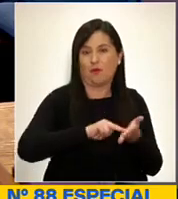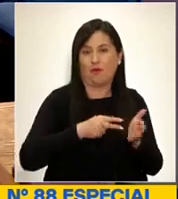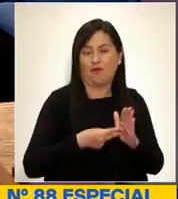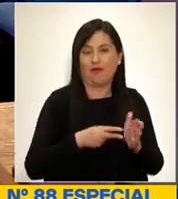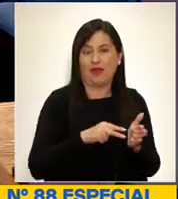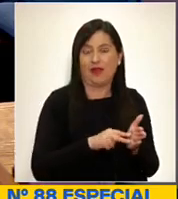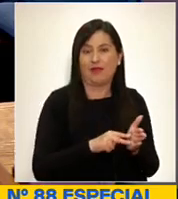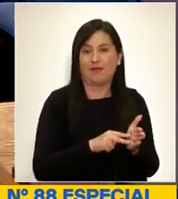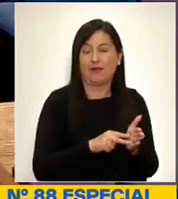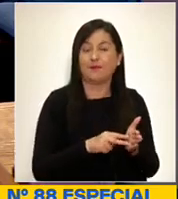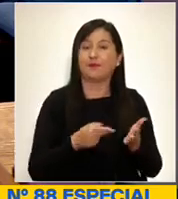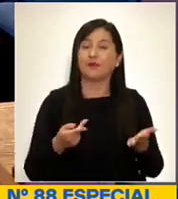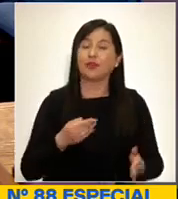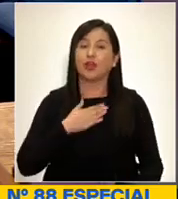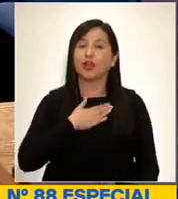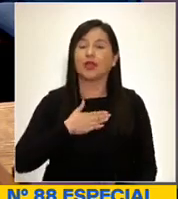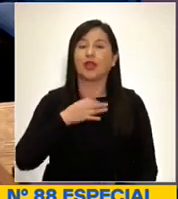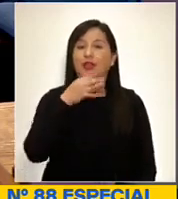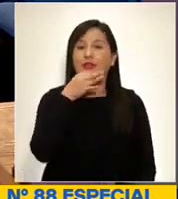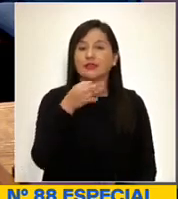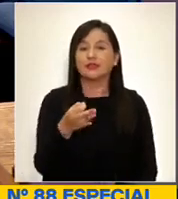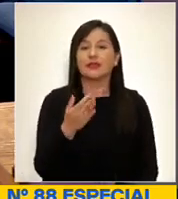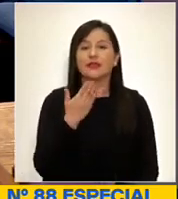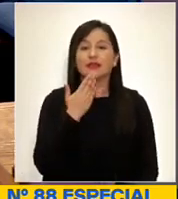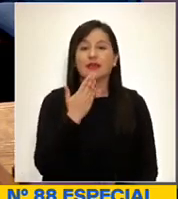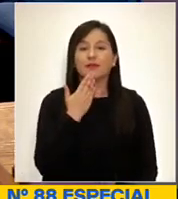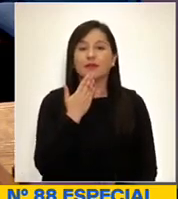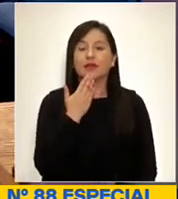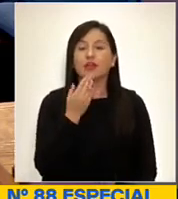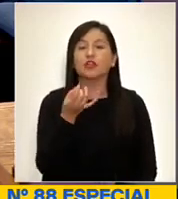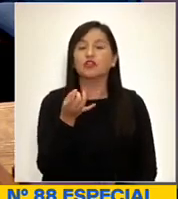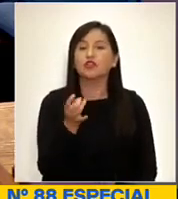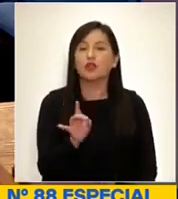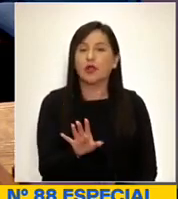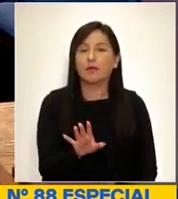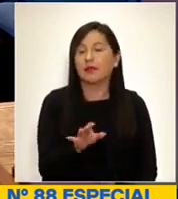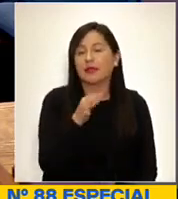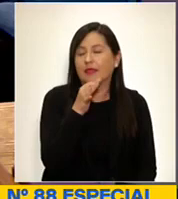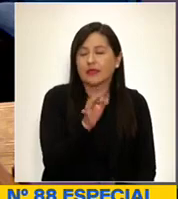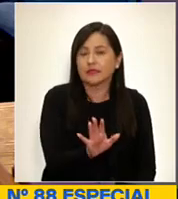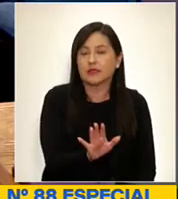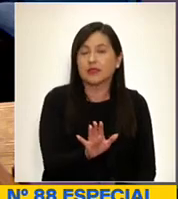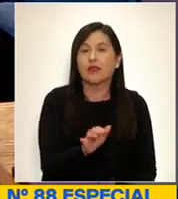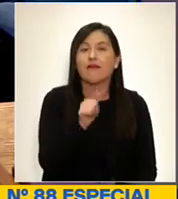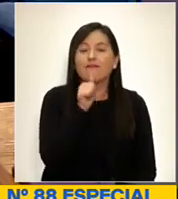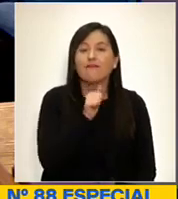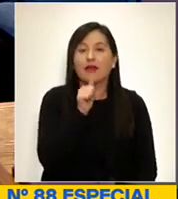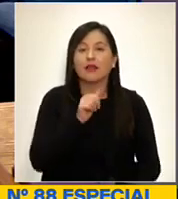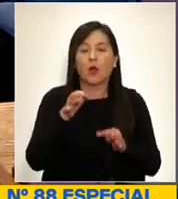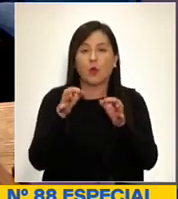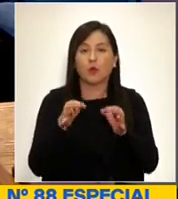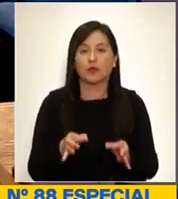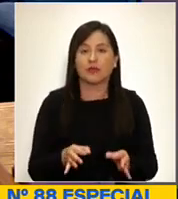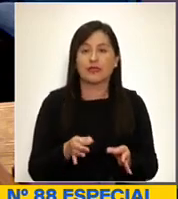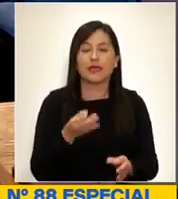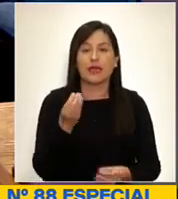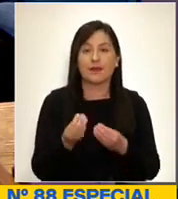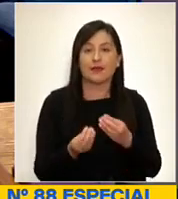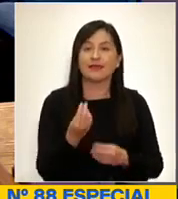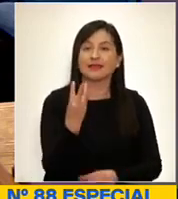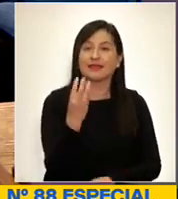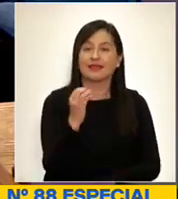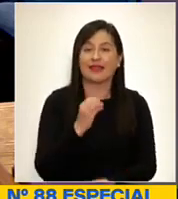Eh quiero señalar también solamente al pasar la injusticia que se comete hace 30 años